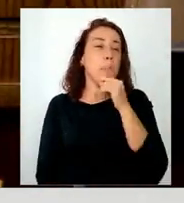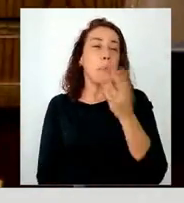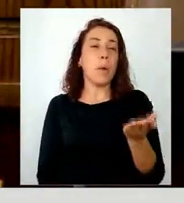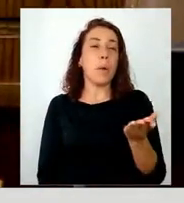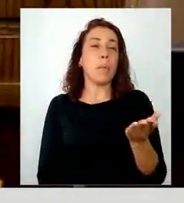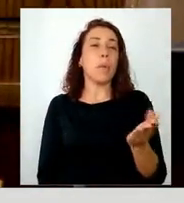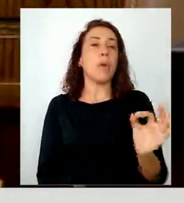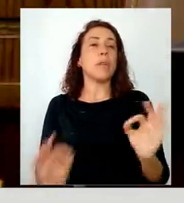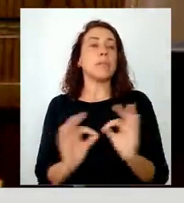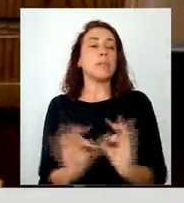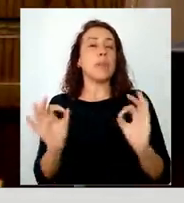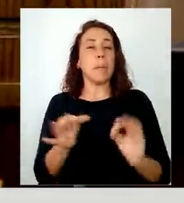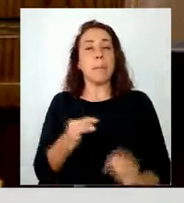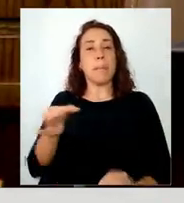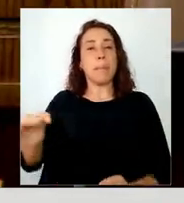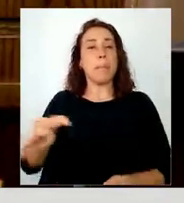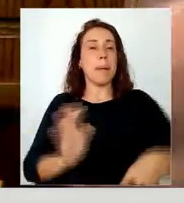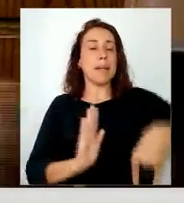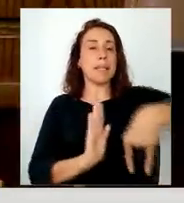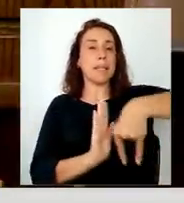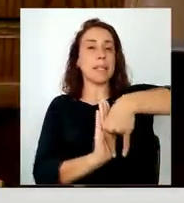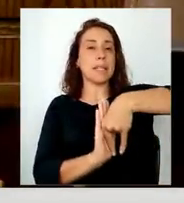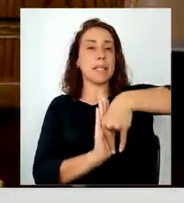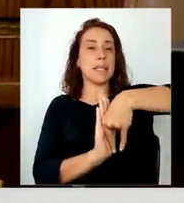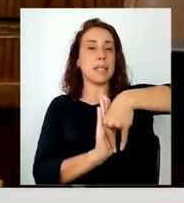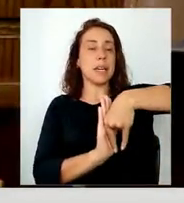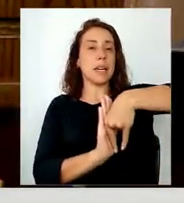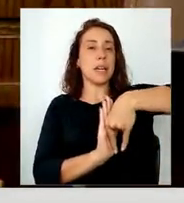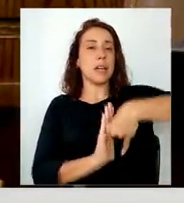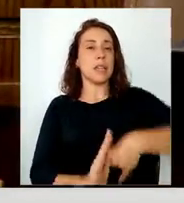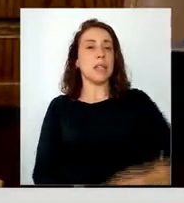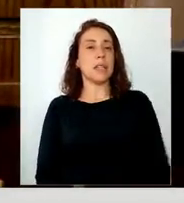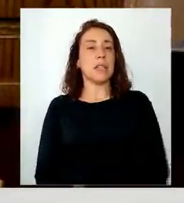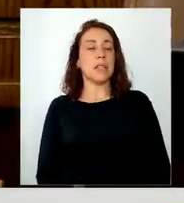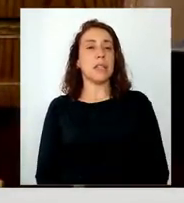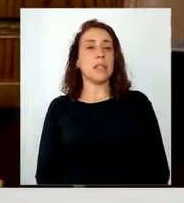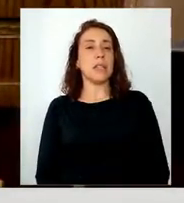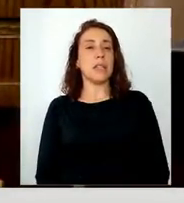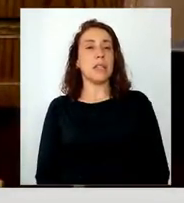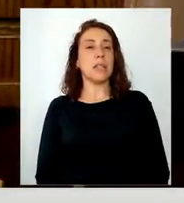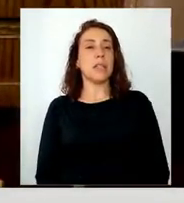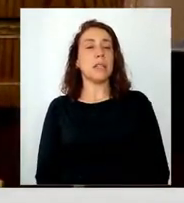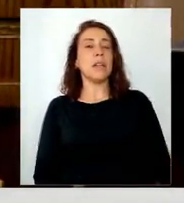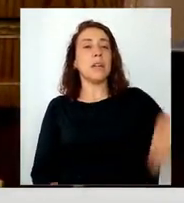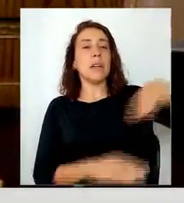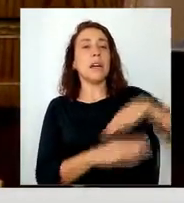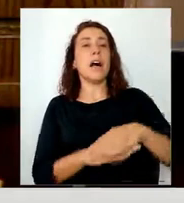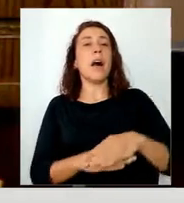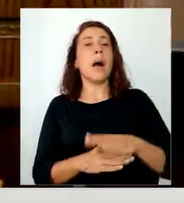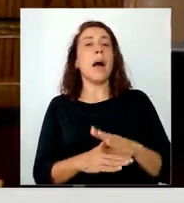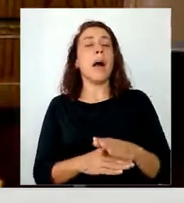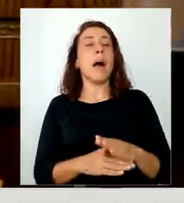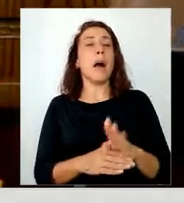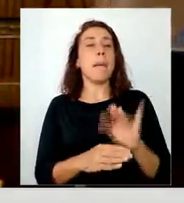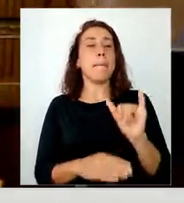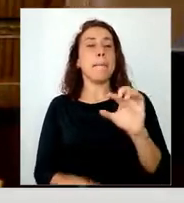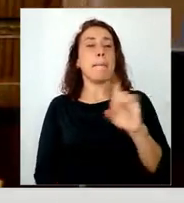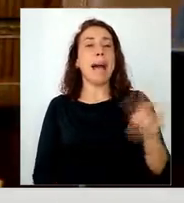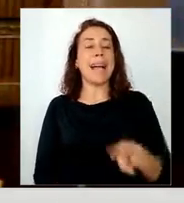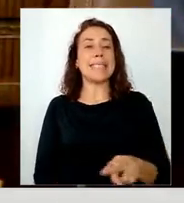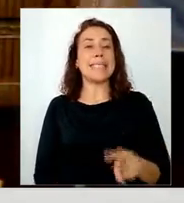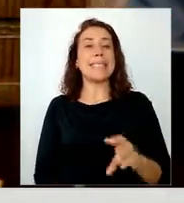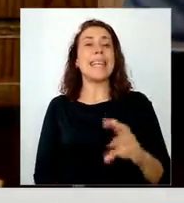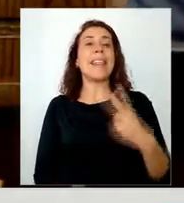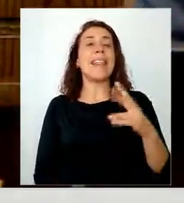provincia de chiloé como es la bajada del bypass de casto la doble vía de deschacado aquellong en